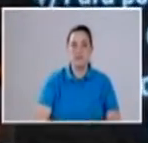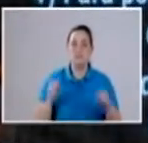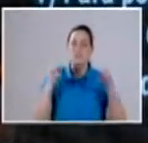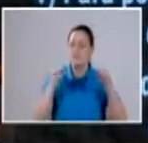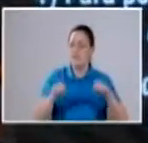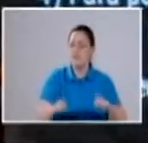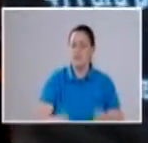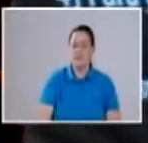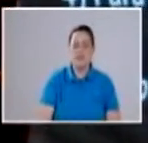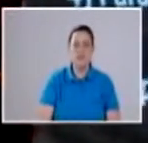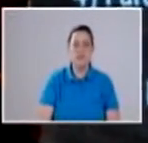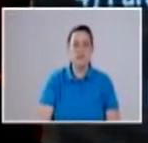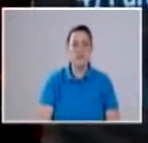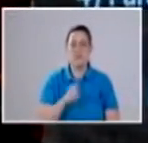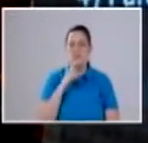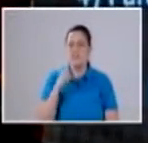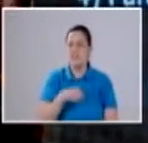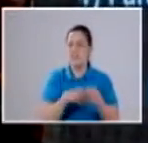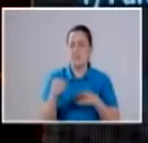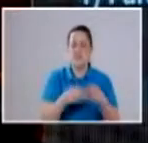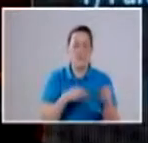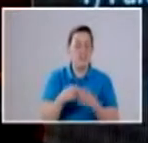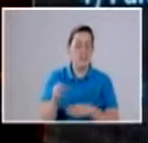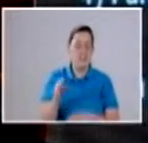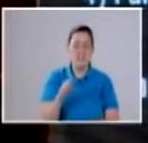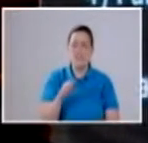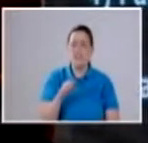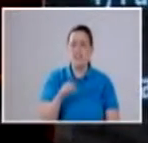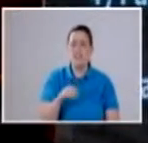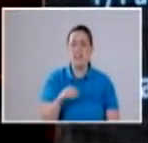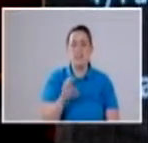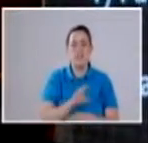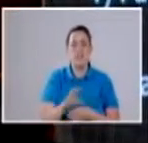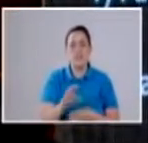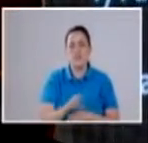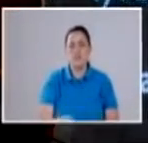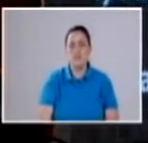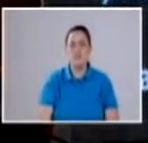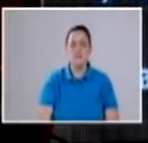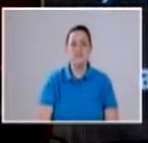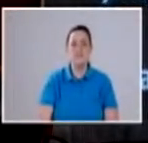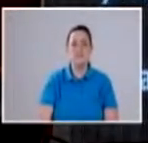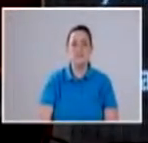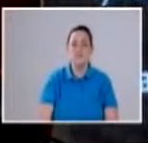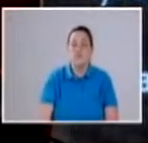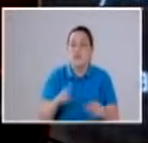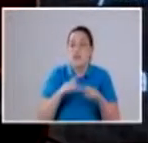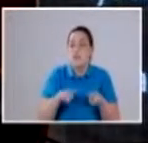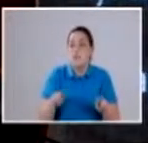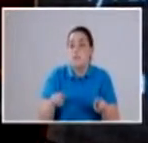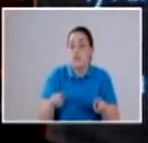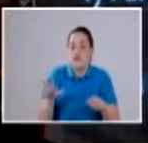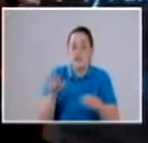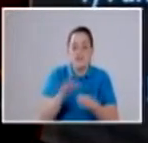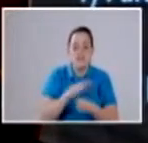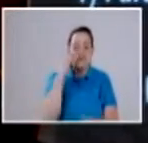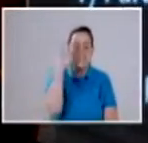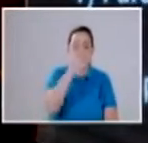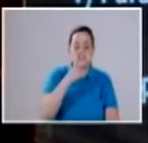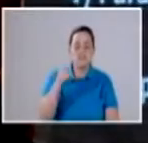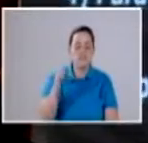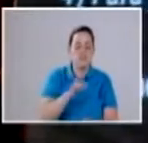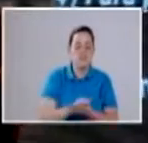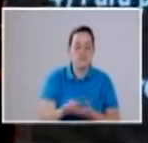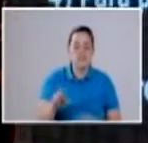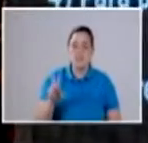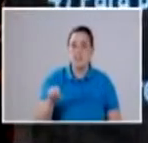Podemos patalear, podemos pedir consejería y es buena la consejería y la administración y todo, pero la llenura del Espíritu Santo no la